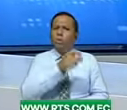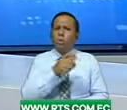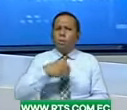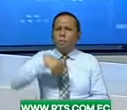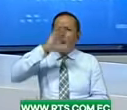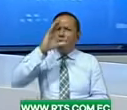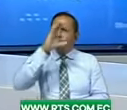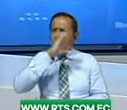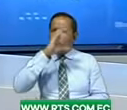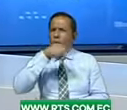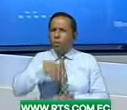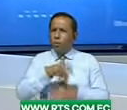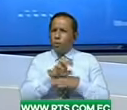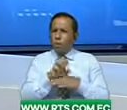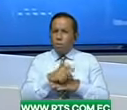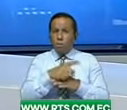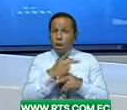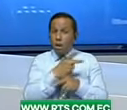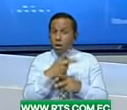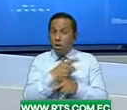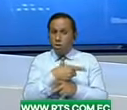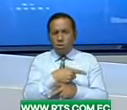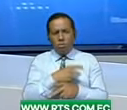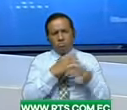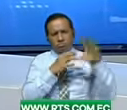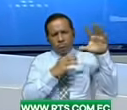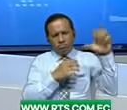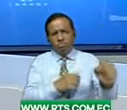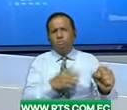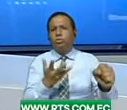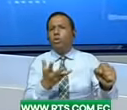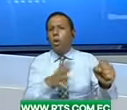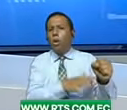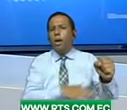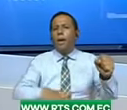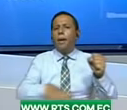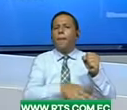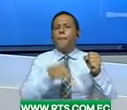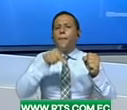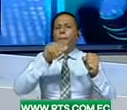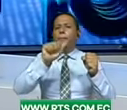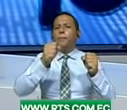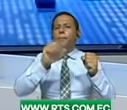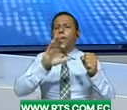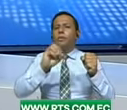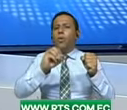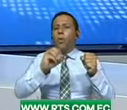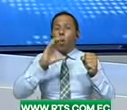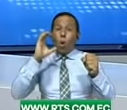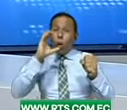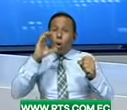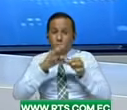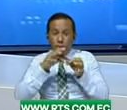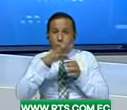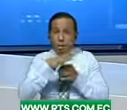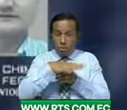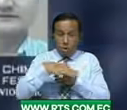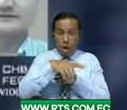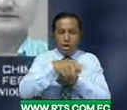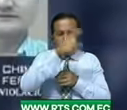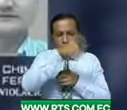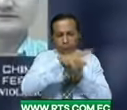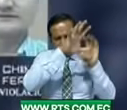del Ecuador fue localizado y detenido en la ciudad colombiana de Pasto. El hombre está acusado de abuso sexual a una menor de edad.